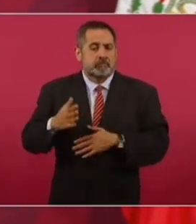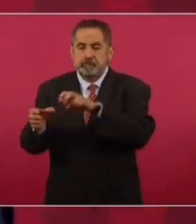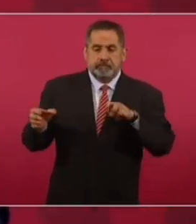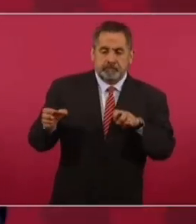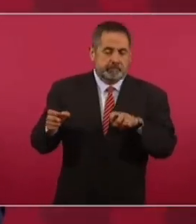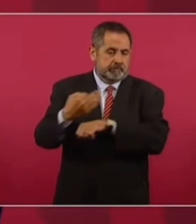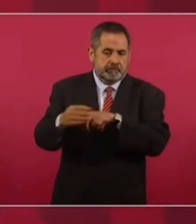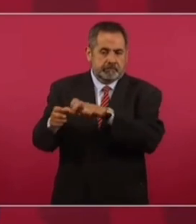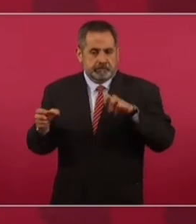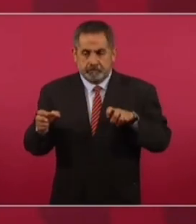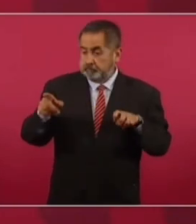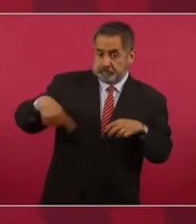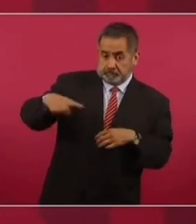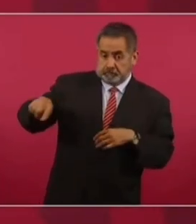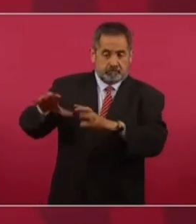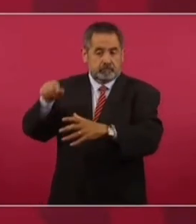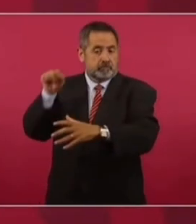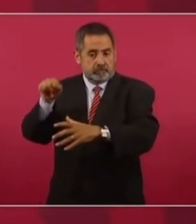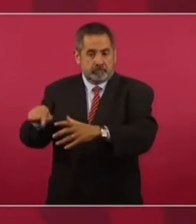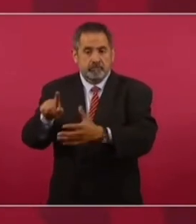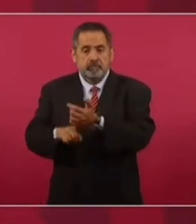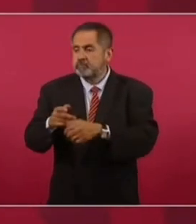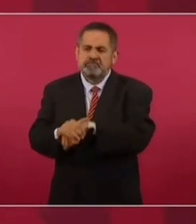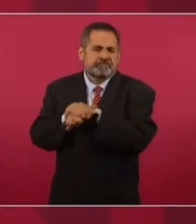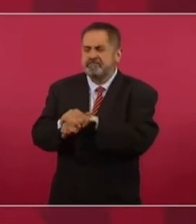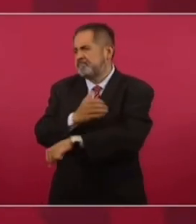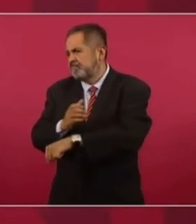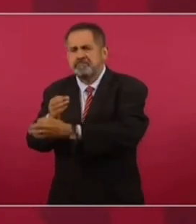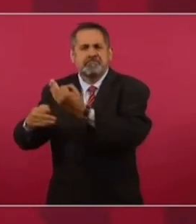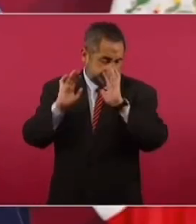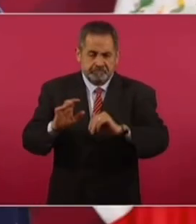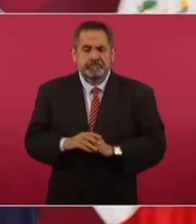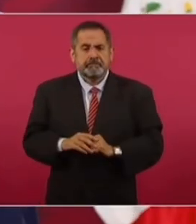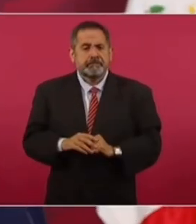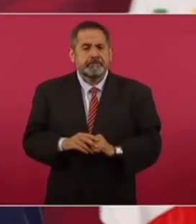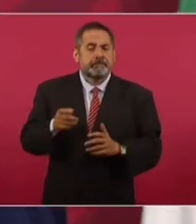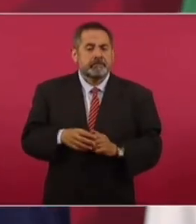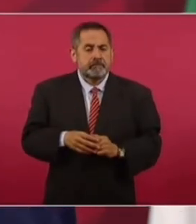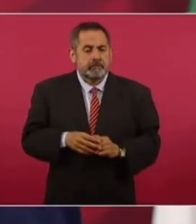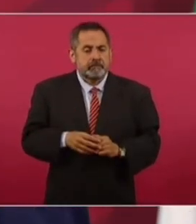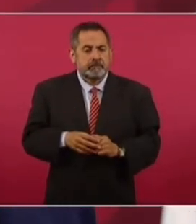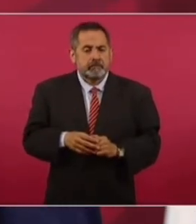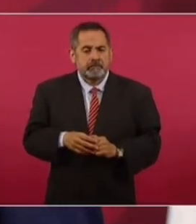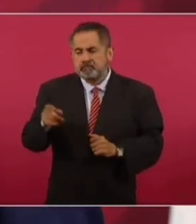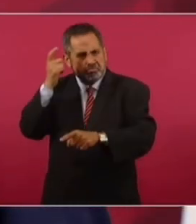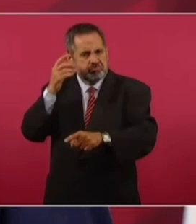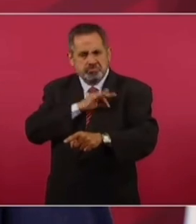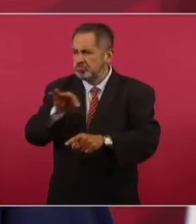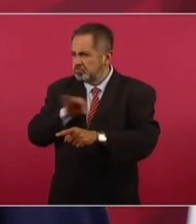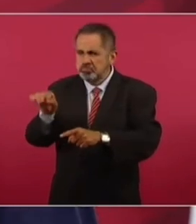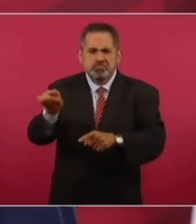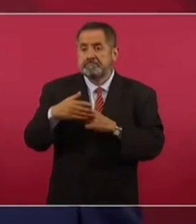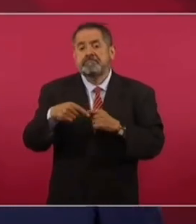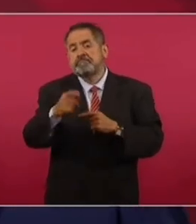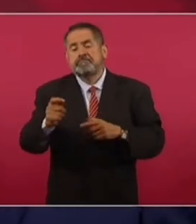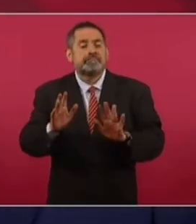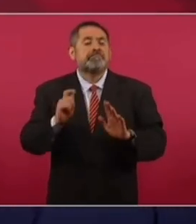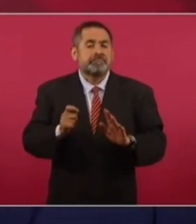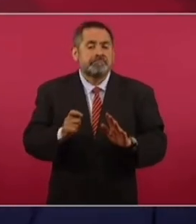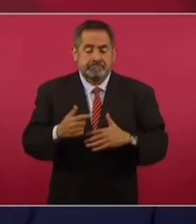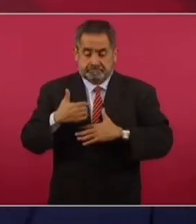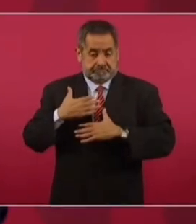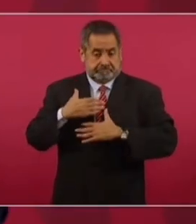nuestro movimiento, todos son mis amigos, compañeros, los quiero mucho y los considero capaces. Entonces, de mi